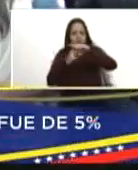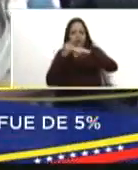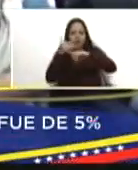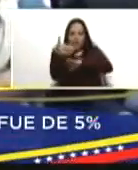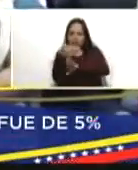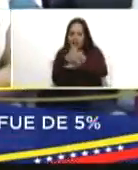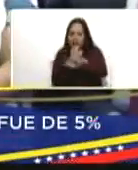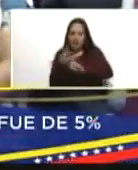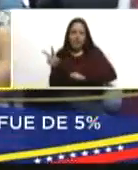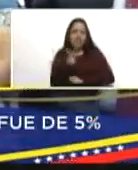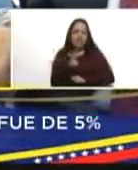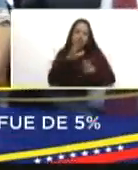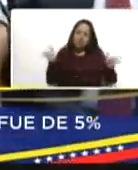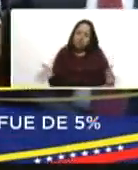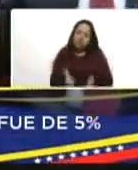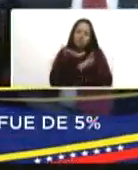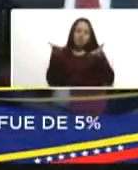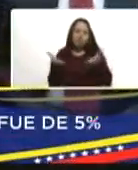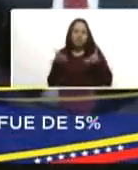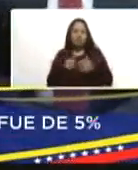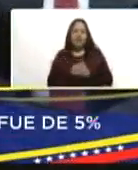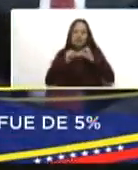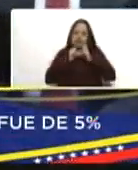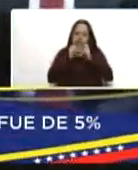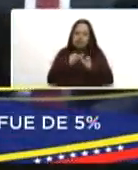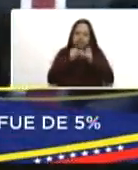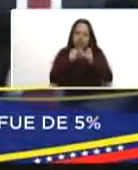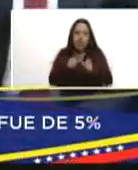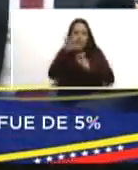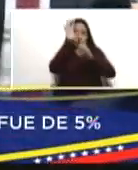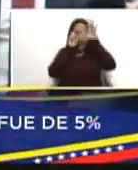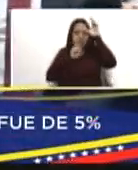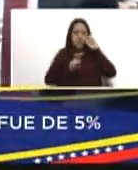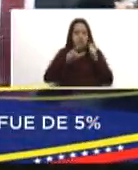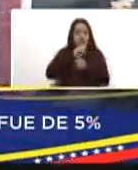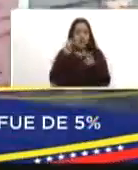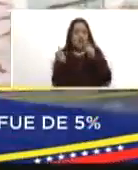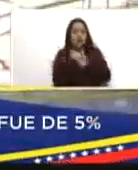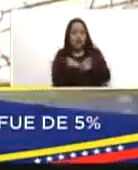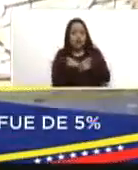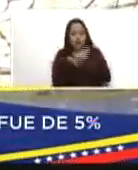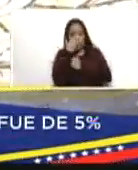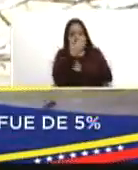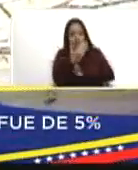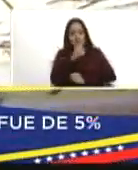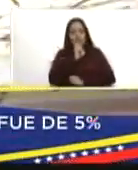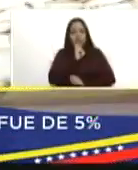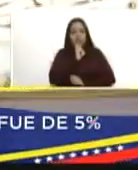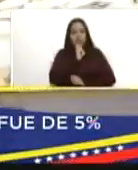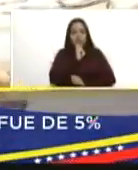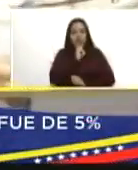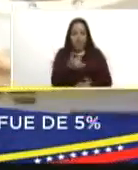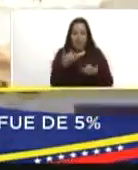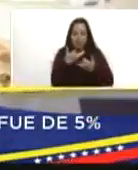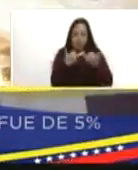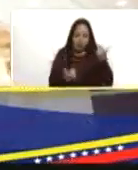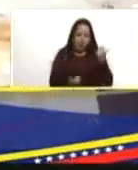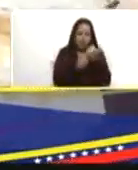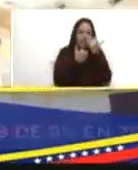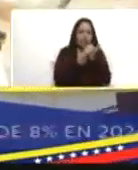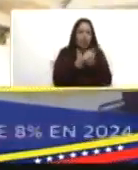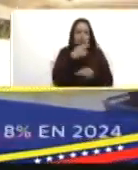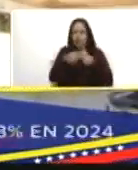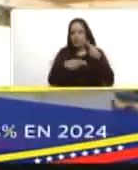una Venezuela pujante perseverante que aprendió a reinventarse en la dificultad que creyó en sí misma que nunca